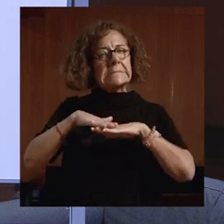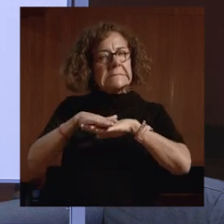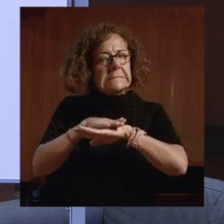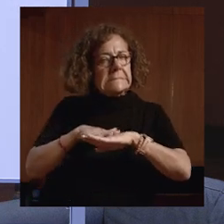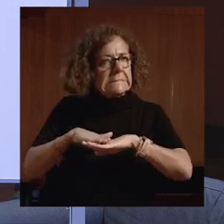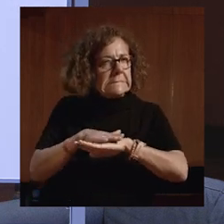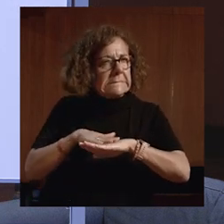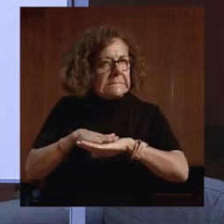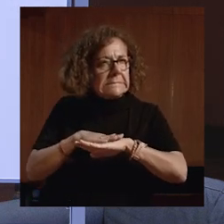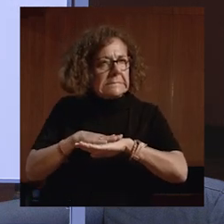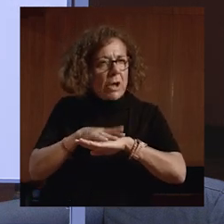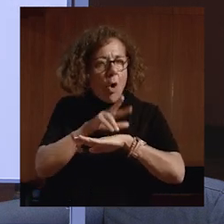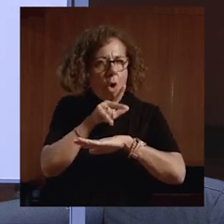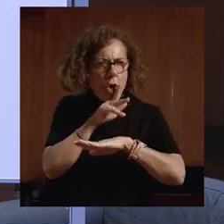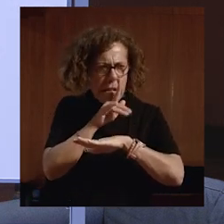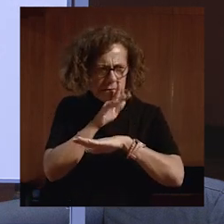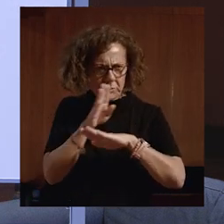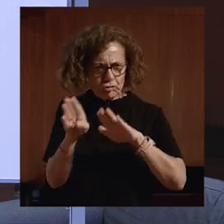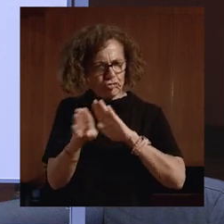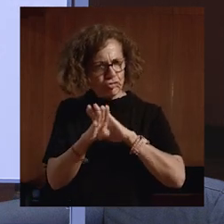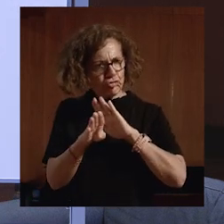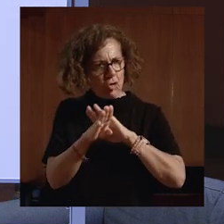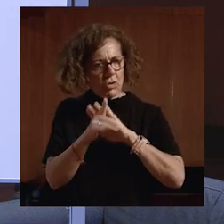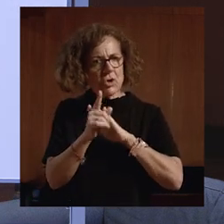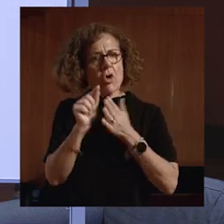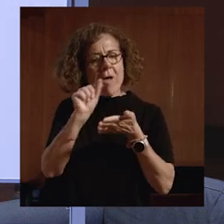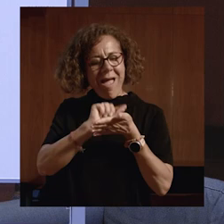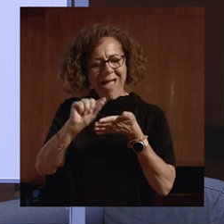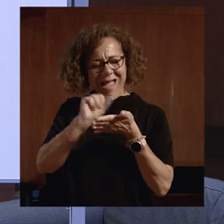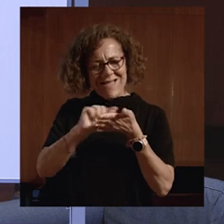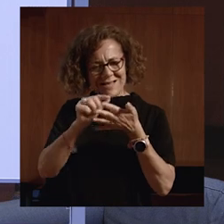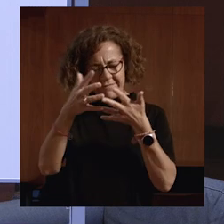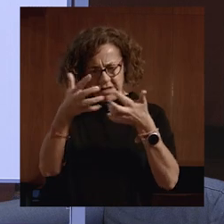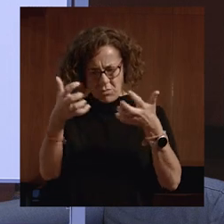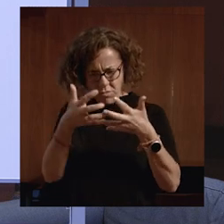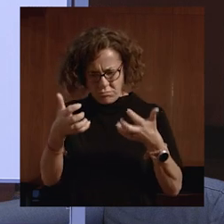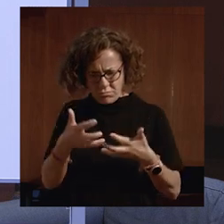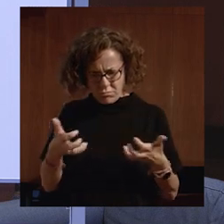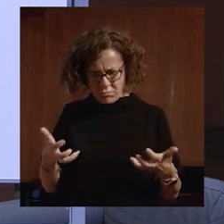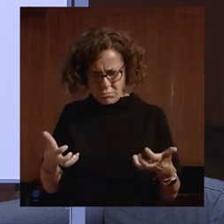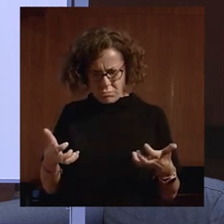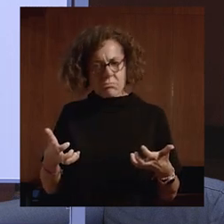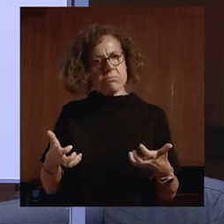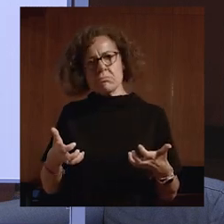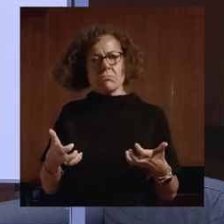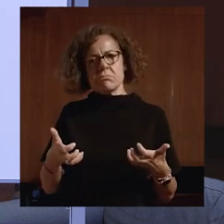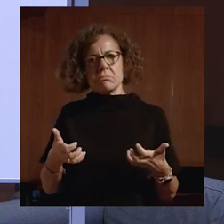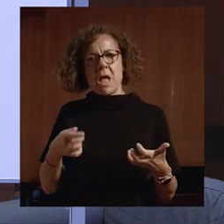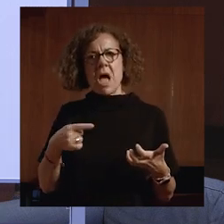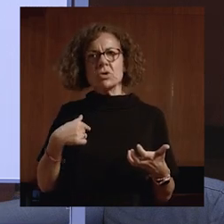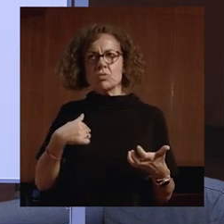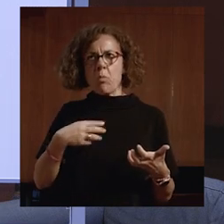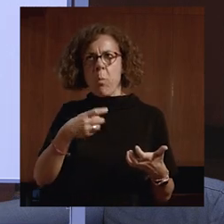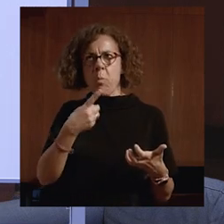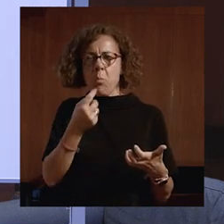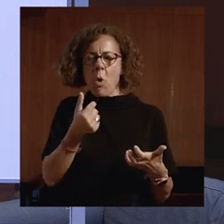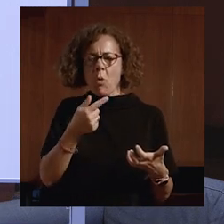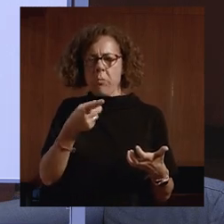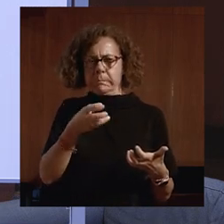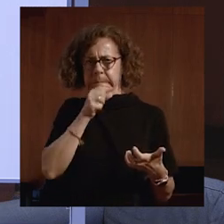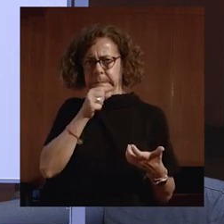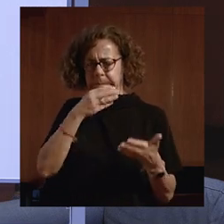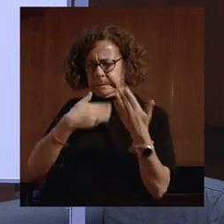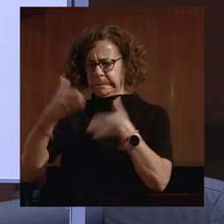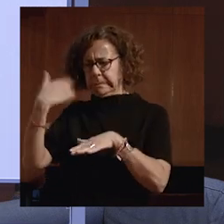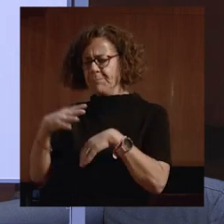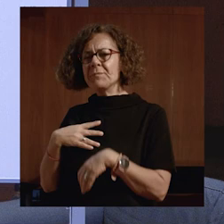orales, ¿vale? Eso de escribirlo todo en una partitura es un poco alienígena, ¿no?, para esa música oral.